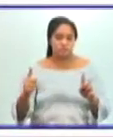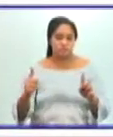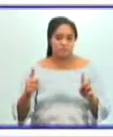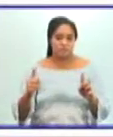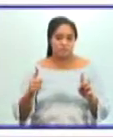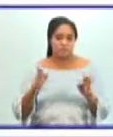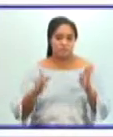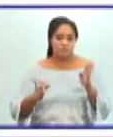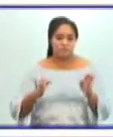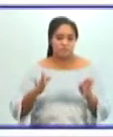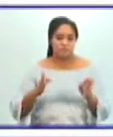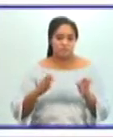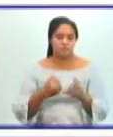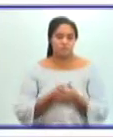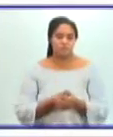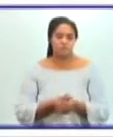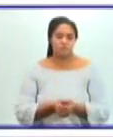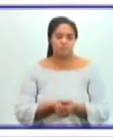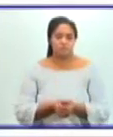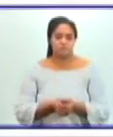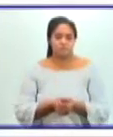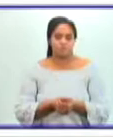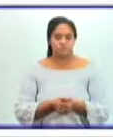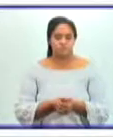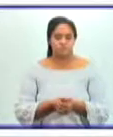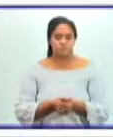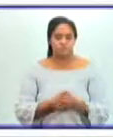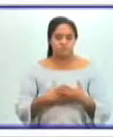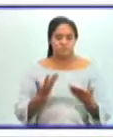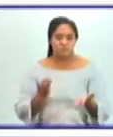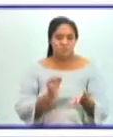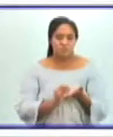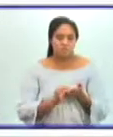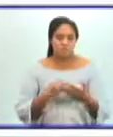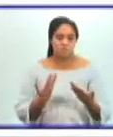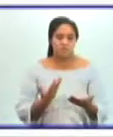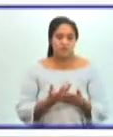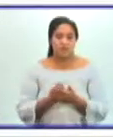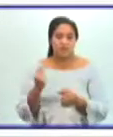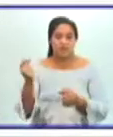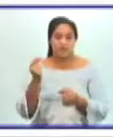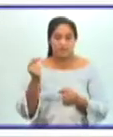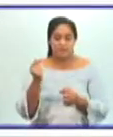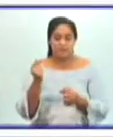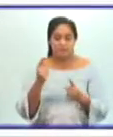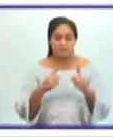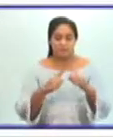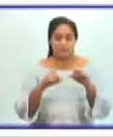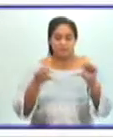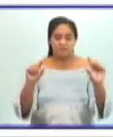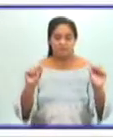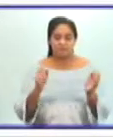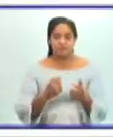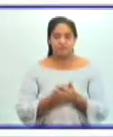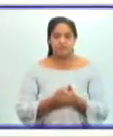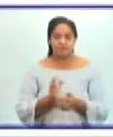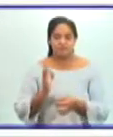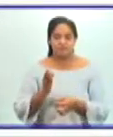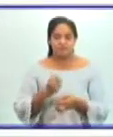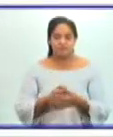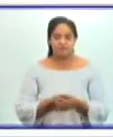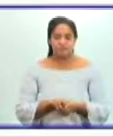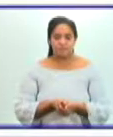de las semirrectas. Por tanto, podemos aplicar la primera parte del teorema de las